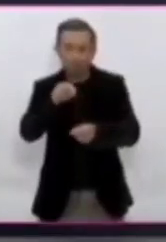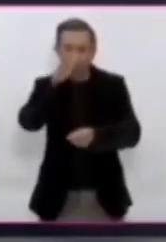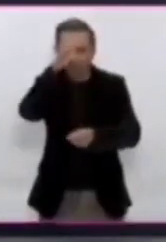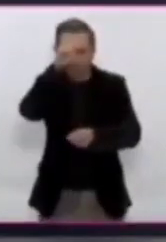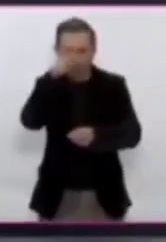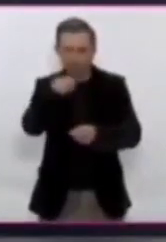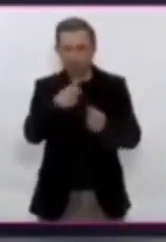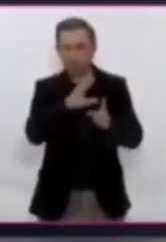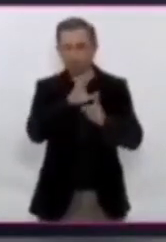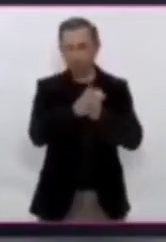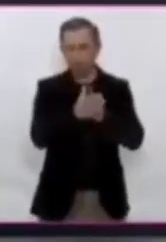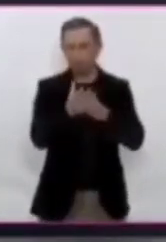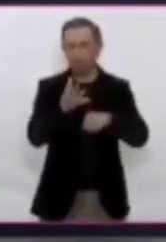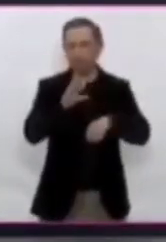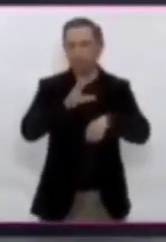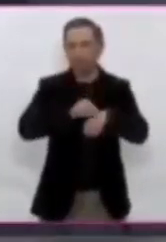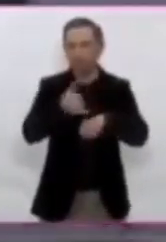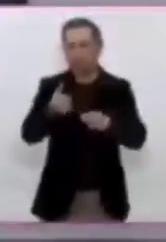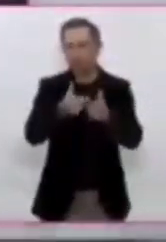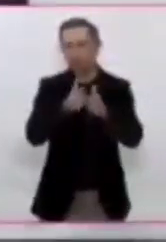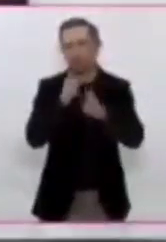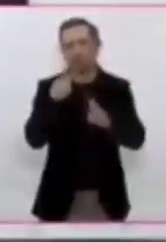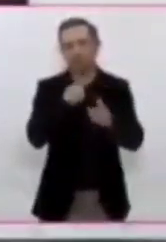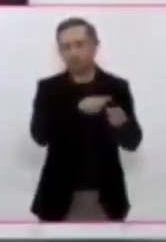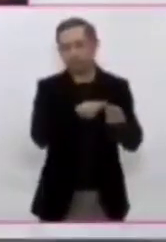Prerrogativas y Partidos Políticos. Muchas gracias.